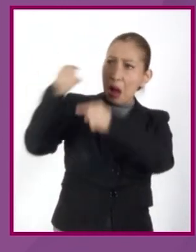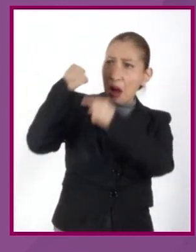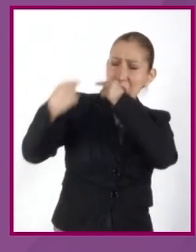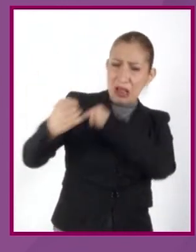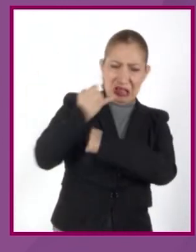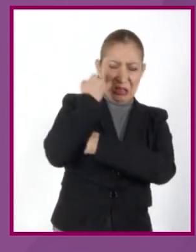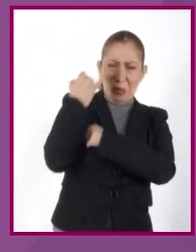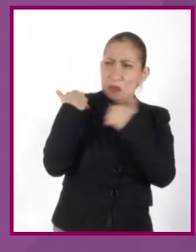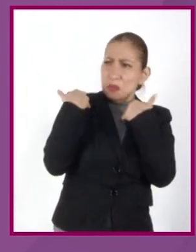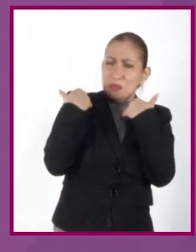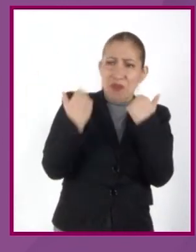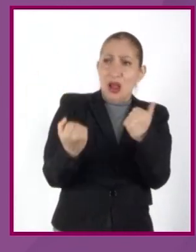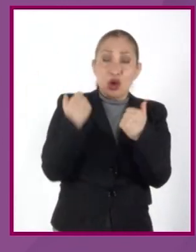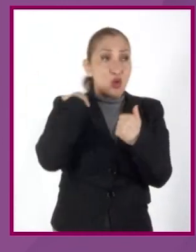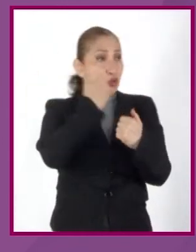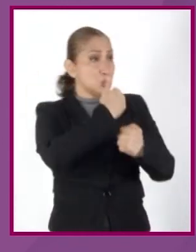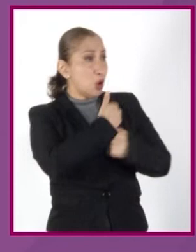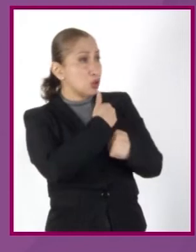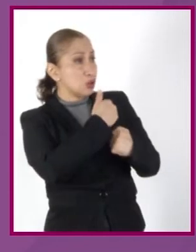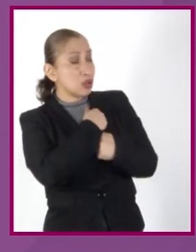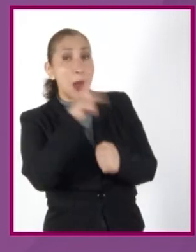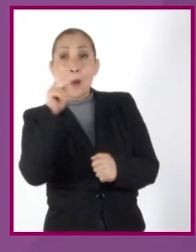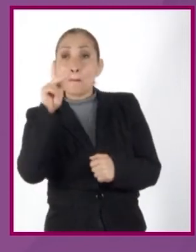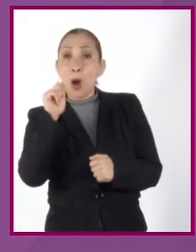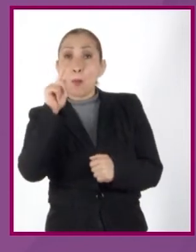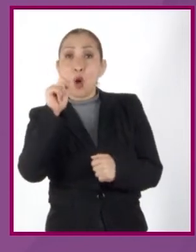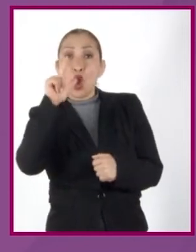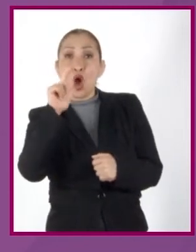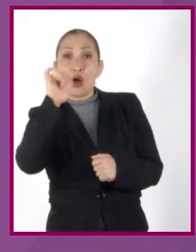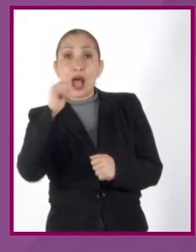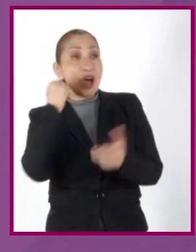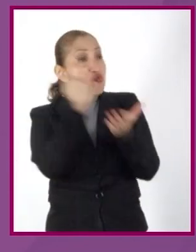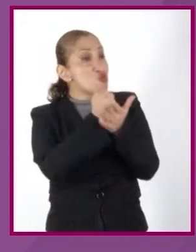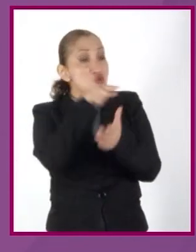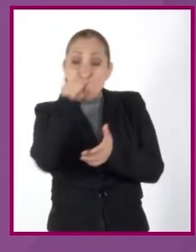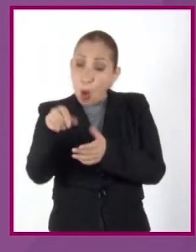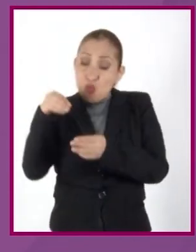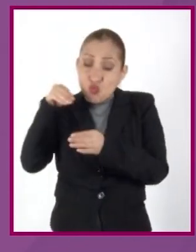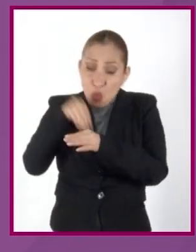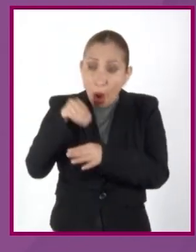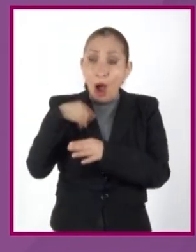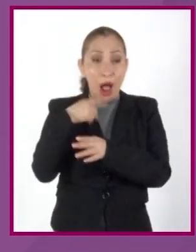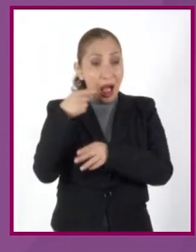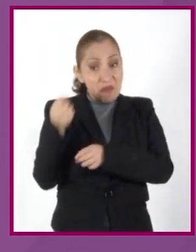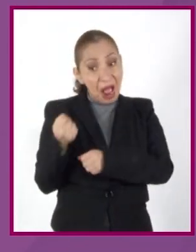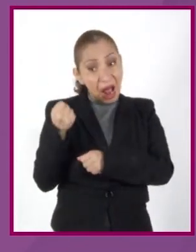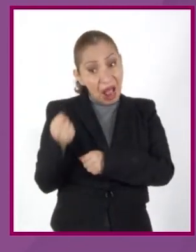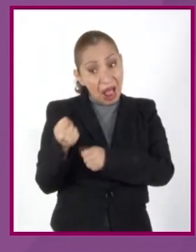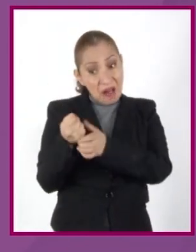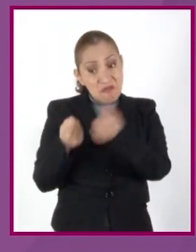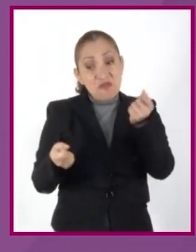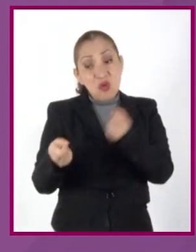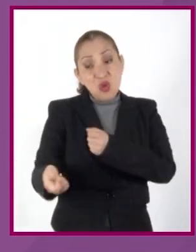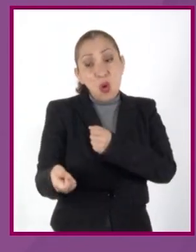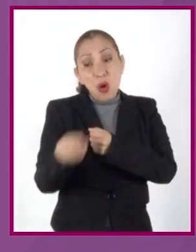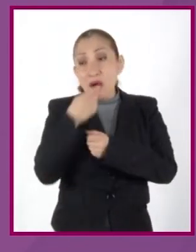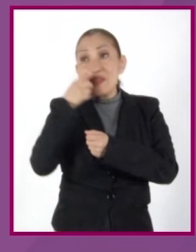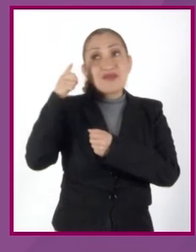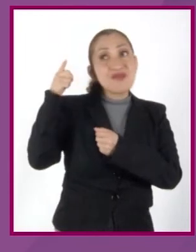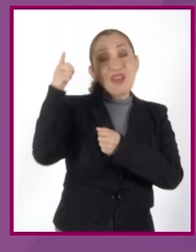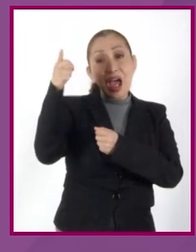extraña lengua, y un soldado popoloca que le obligaba a besar, daga amenazante en mano, a quien